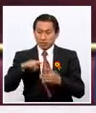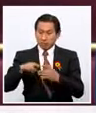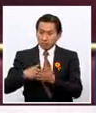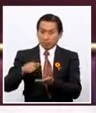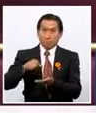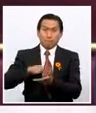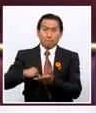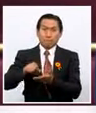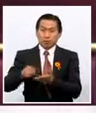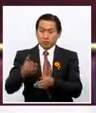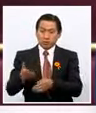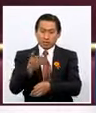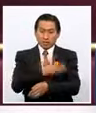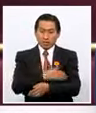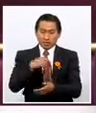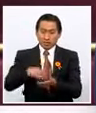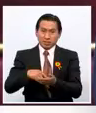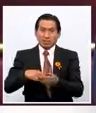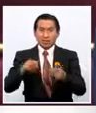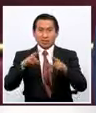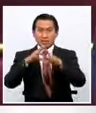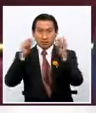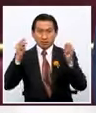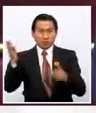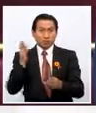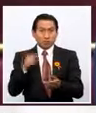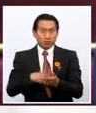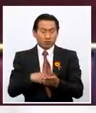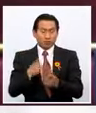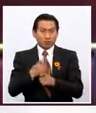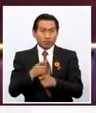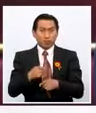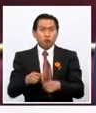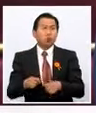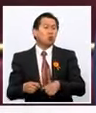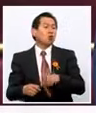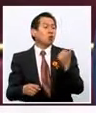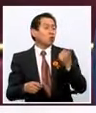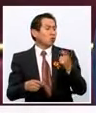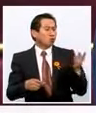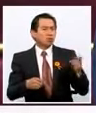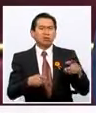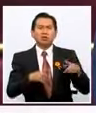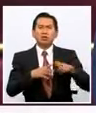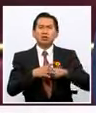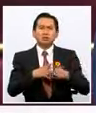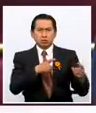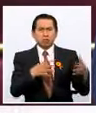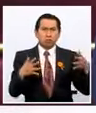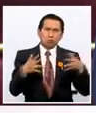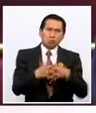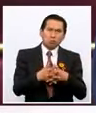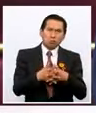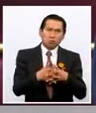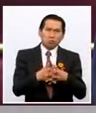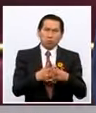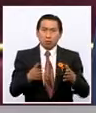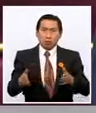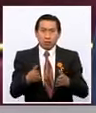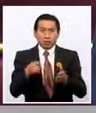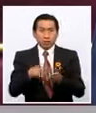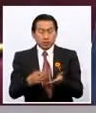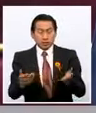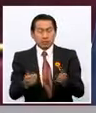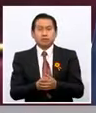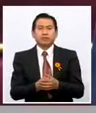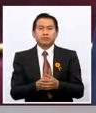pago por adelantado de la renta dignidad otros han comenzado a bloquear las carreteras